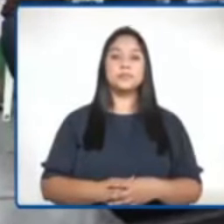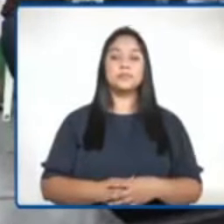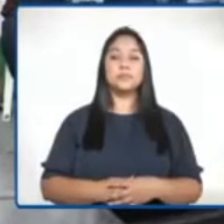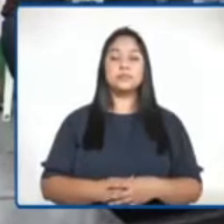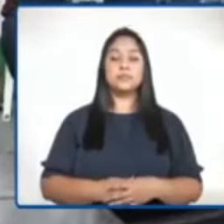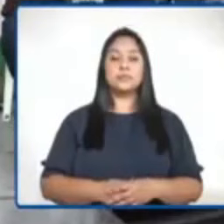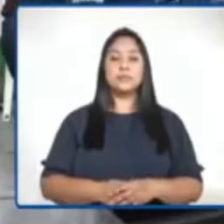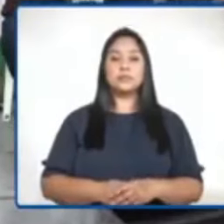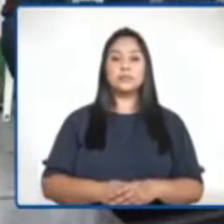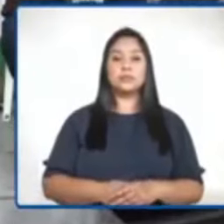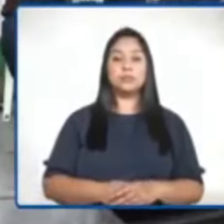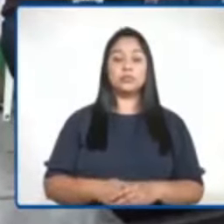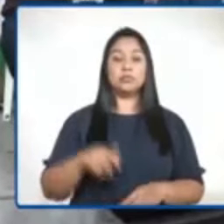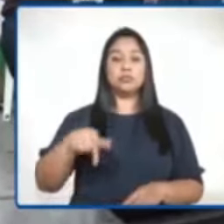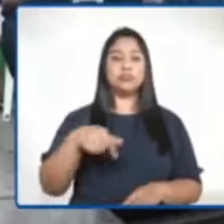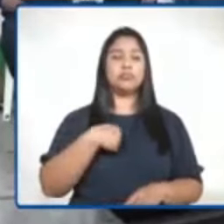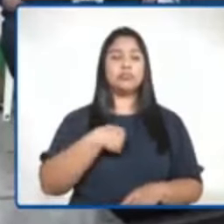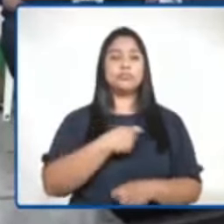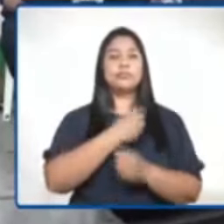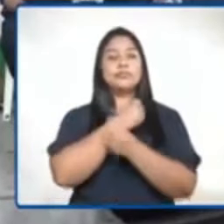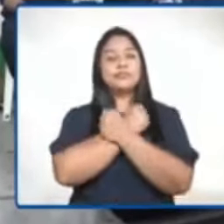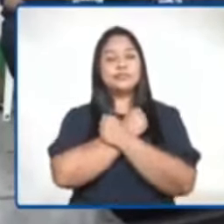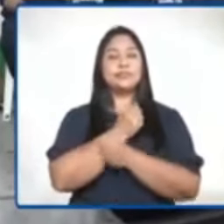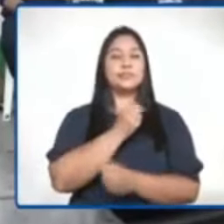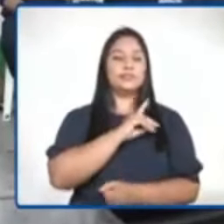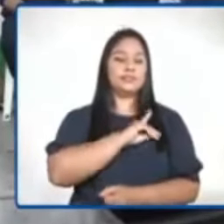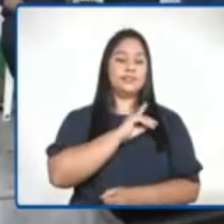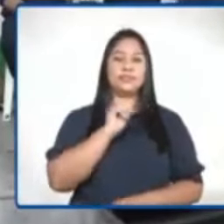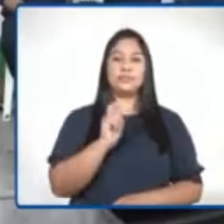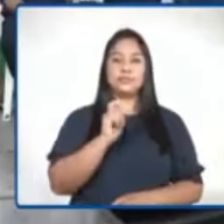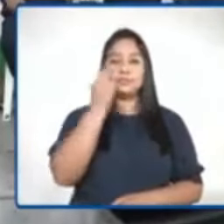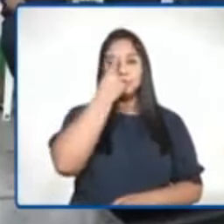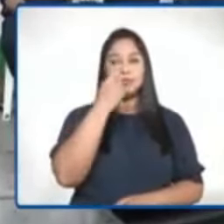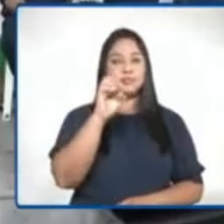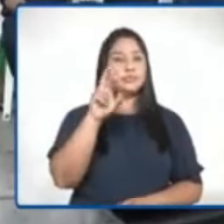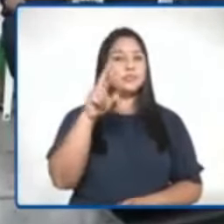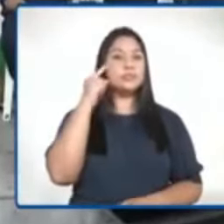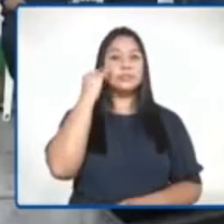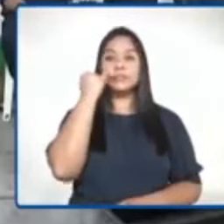nuestro muy querido diputado Sergio Arana,